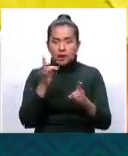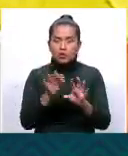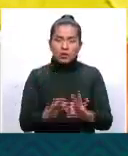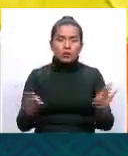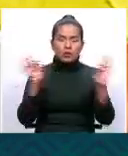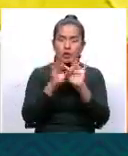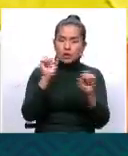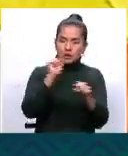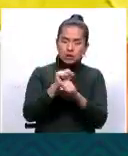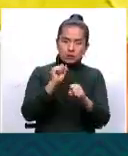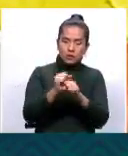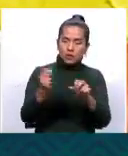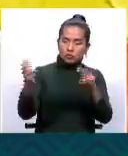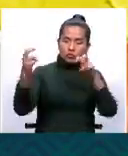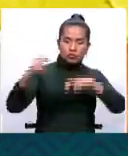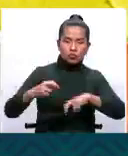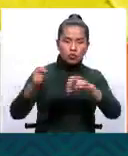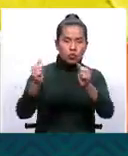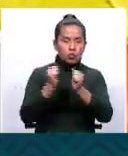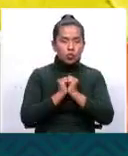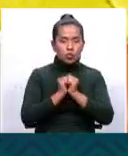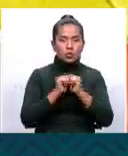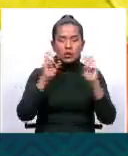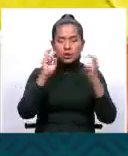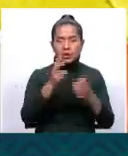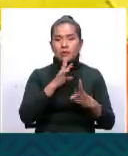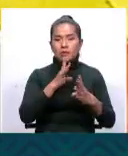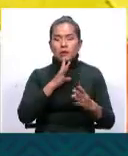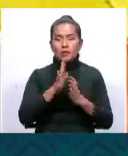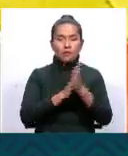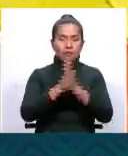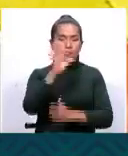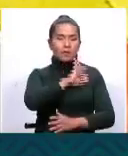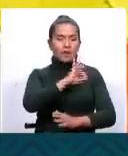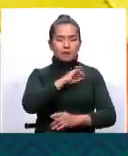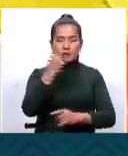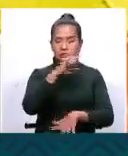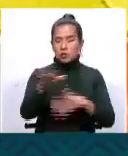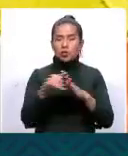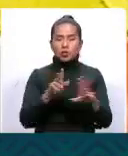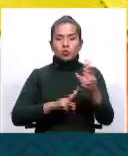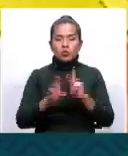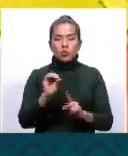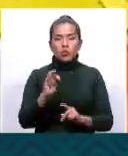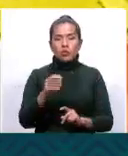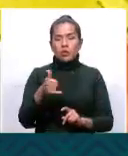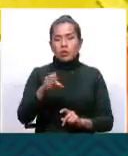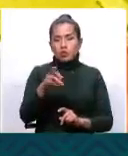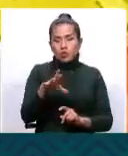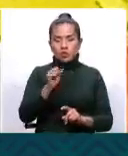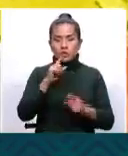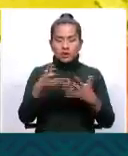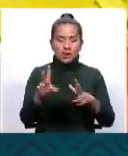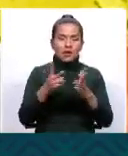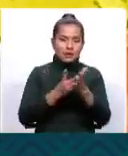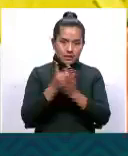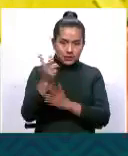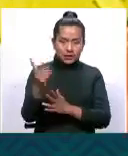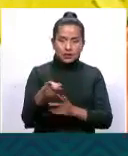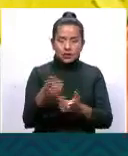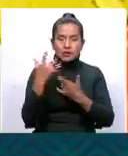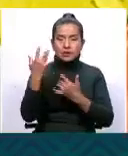diálogo, de abordar temas que son de interés para el pueblo de la provincia de Omasuyos, qué es lo que en realidad